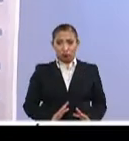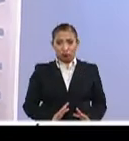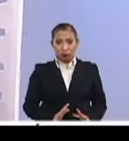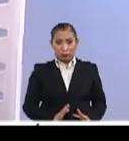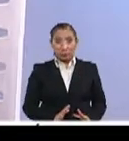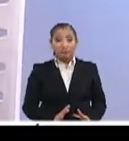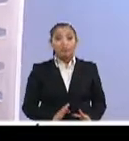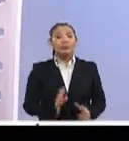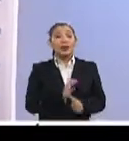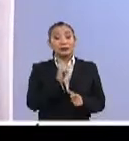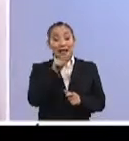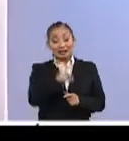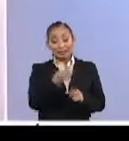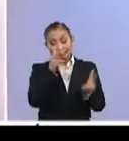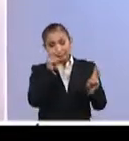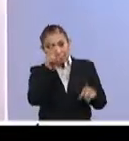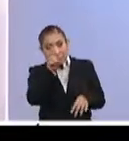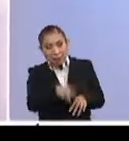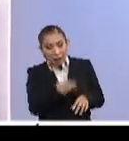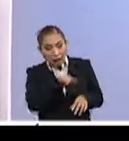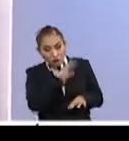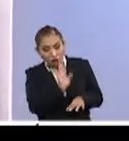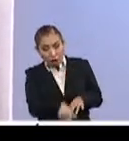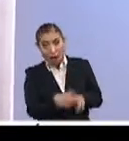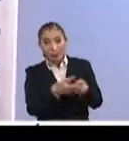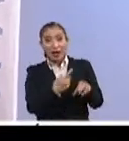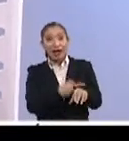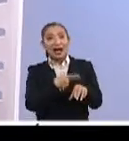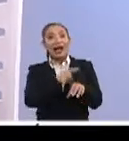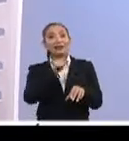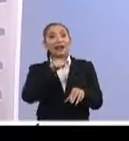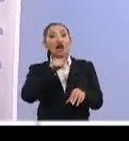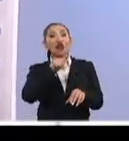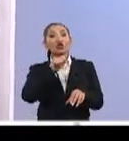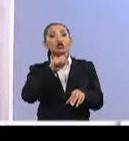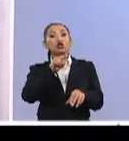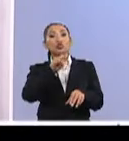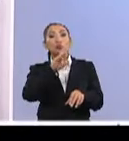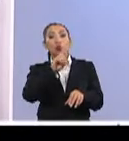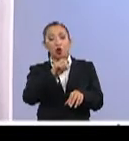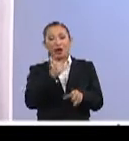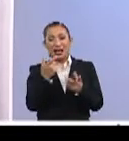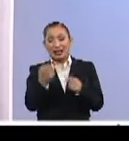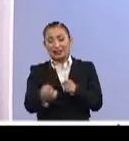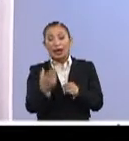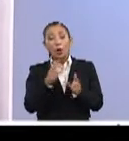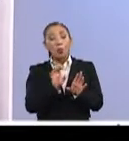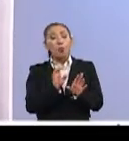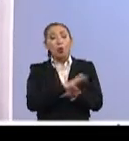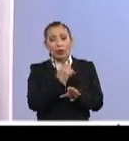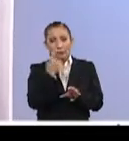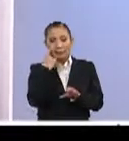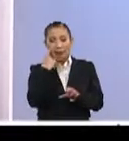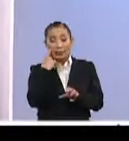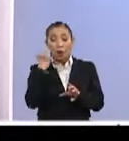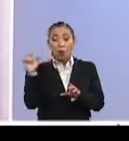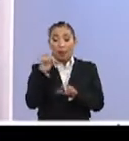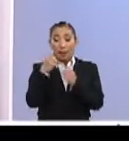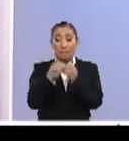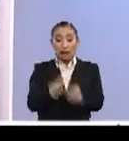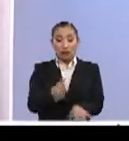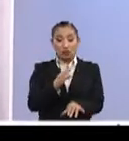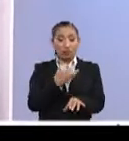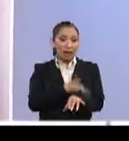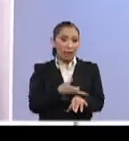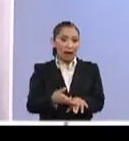organismo. Entonces, en este caso, la enfermedad de Takotsubo, este síndrome, se presenta generalmente por la pérdida de un